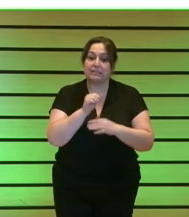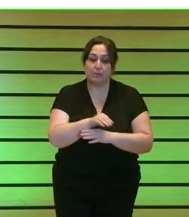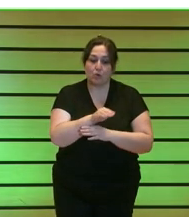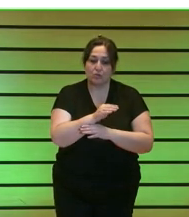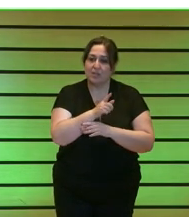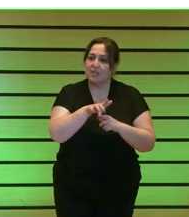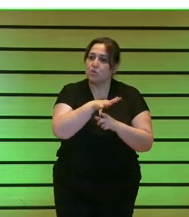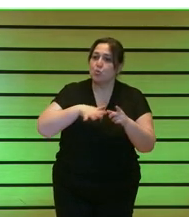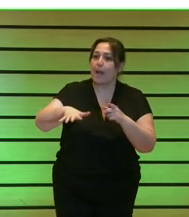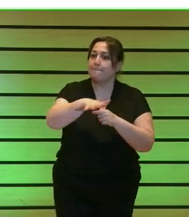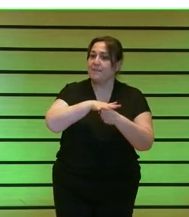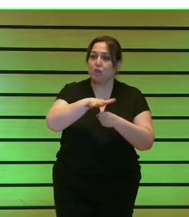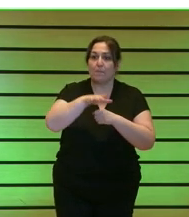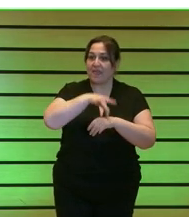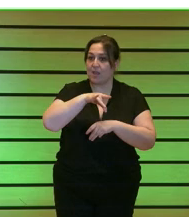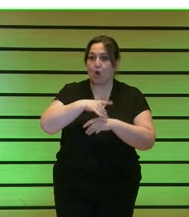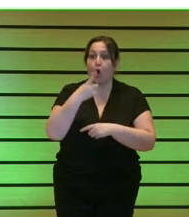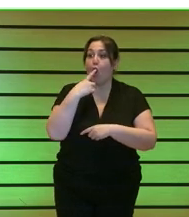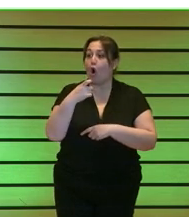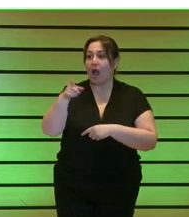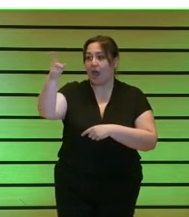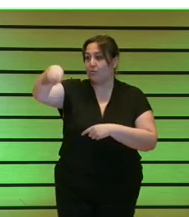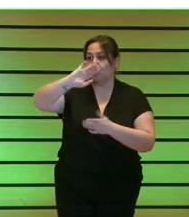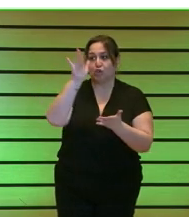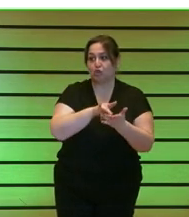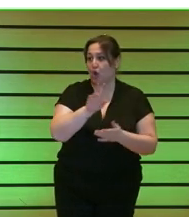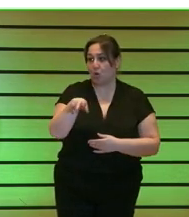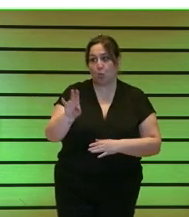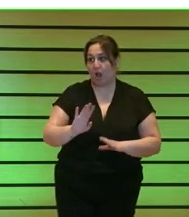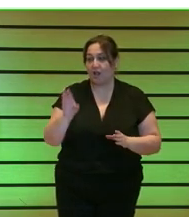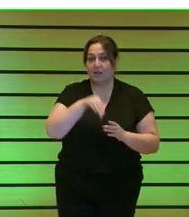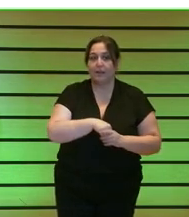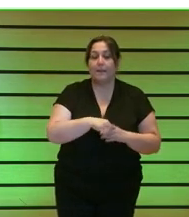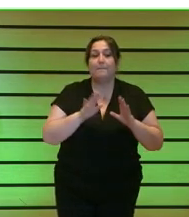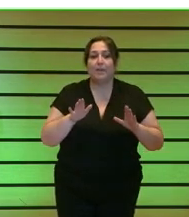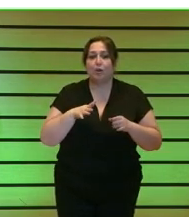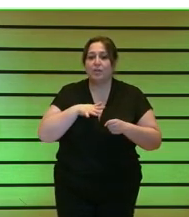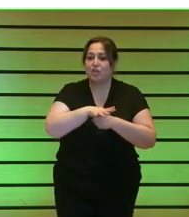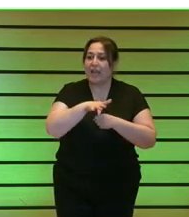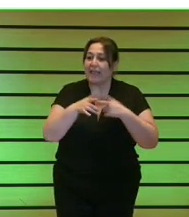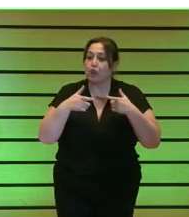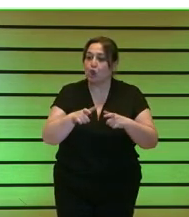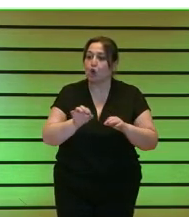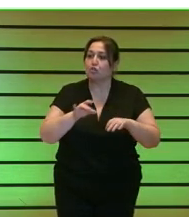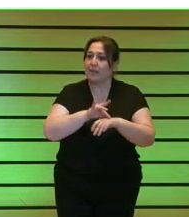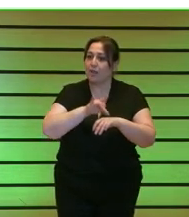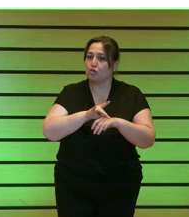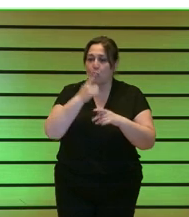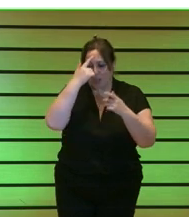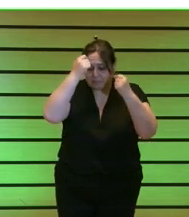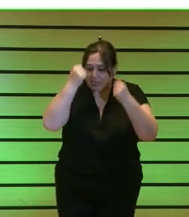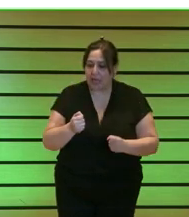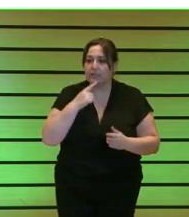que ojalá ninguno de vosotros os hayáis estado y ojalá no estéis no pero son entornos médicos altamente especializados vale